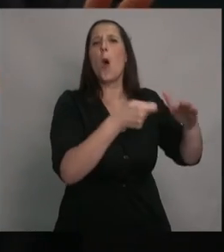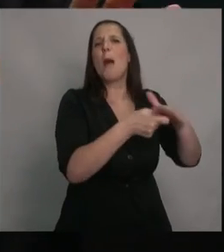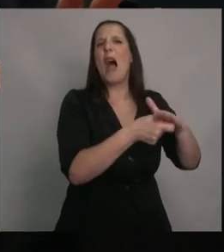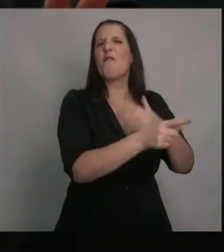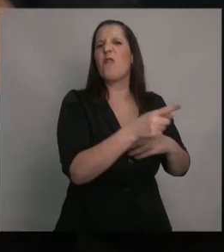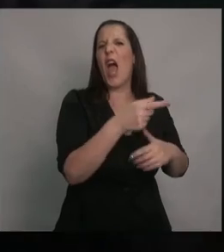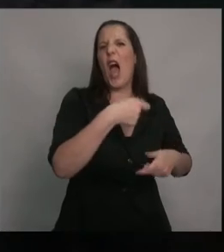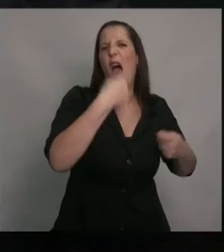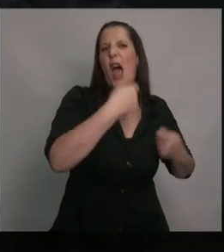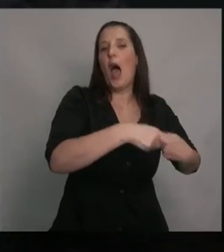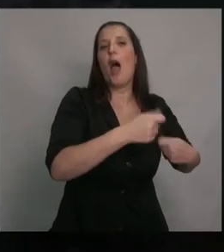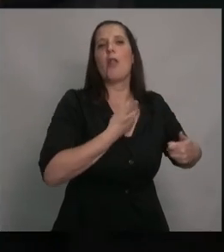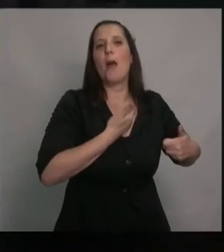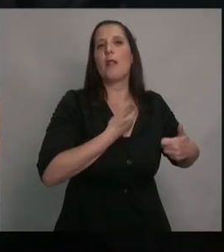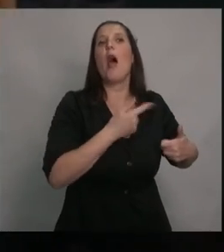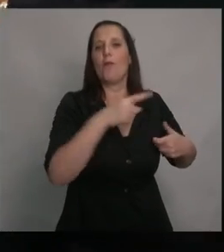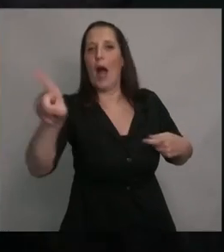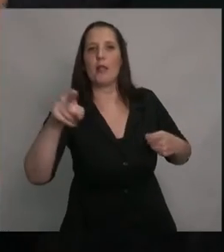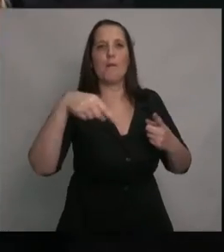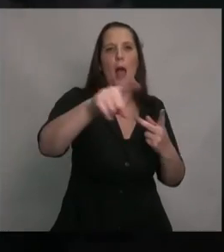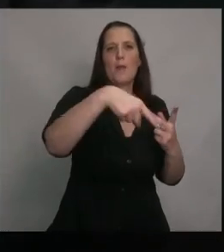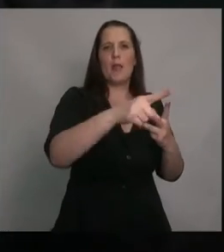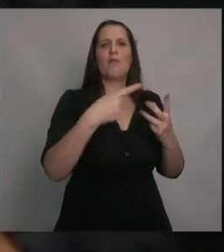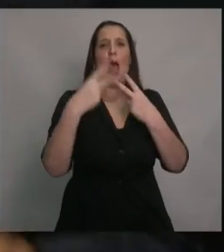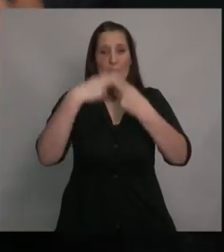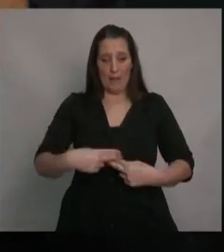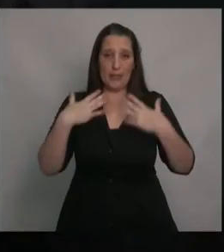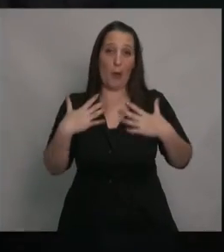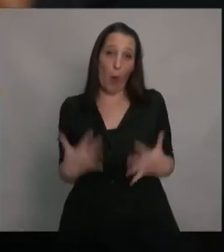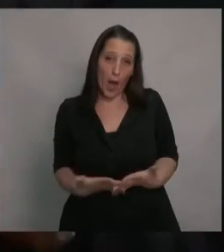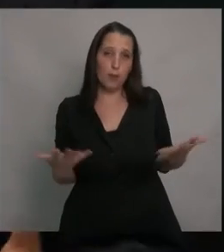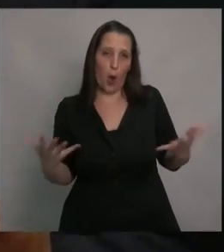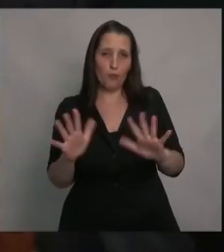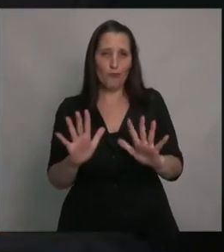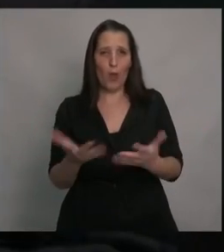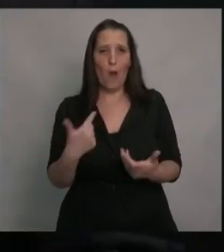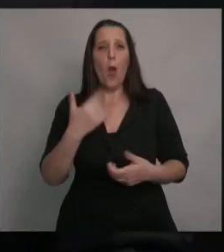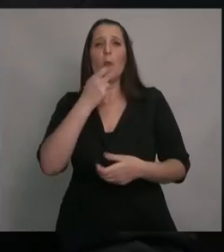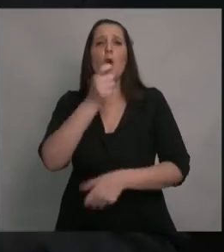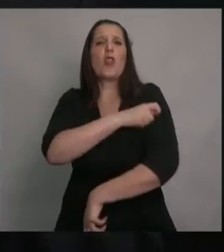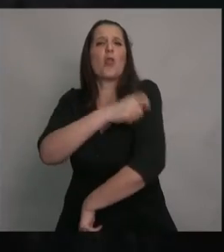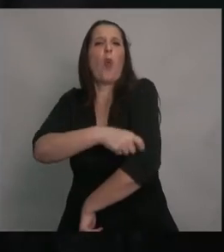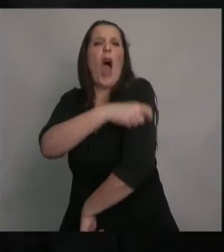en ese lugar de la prisión. Te revisan el cuerpo, etcétera, ¿no? A ver si tienes algún tatuaje que te identifique con esa